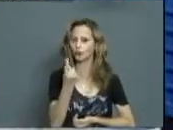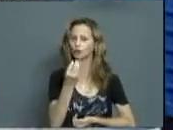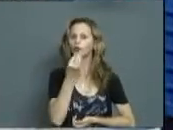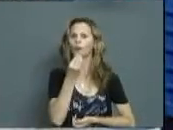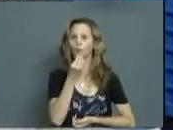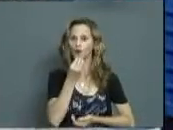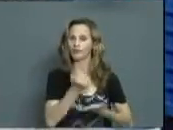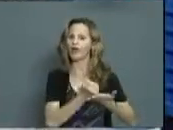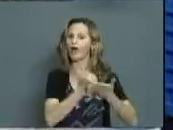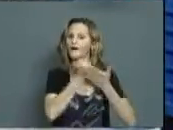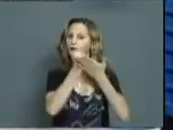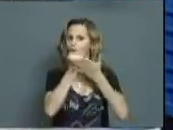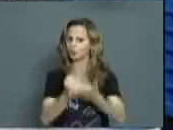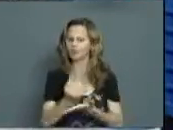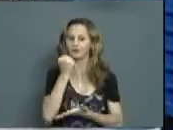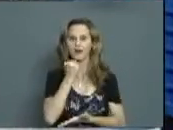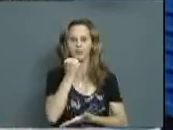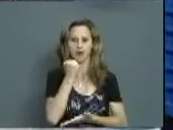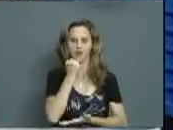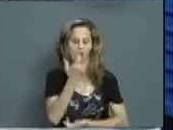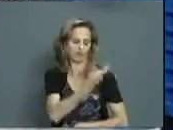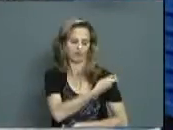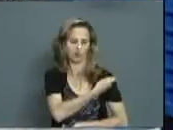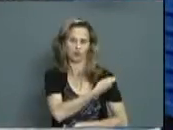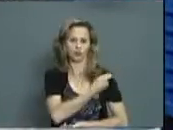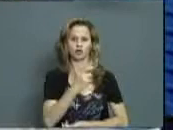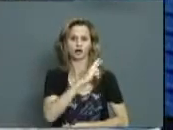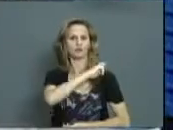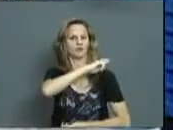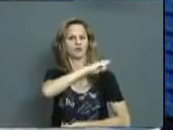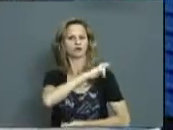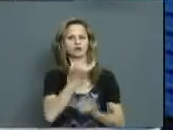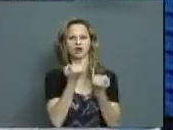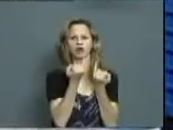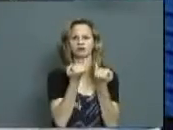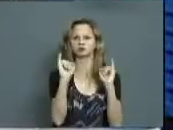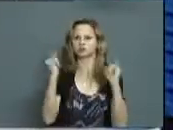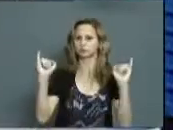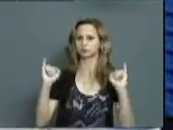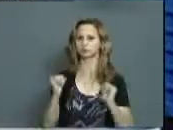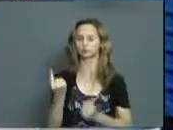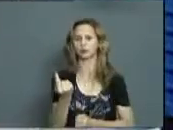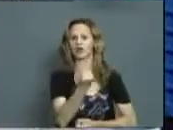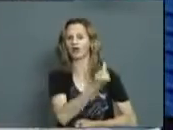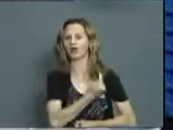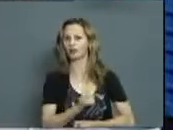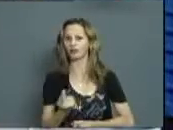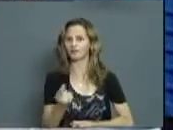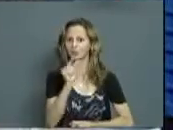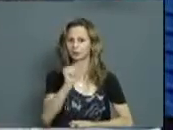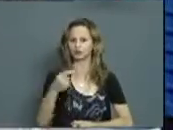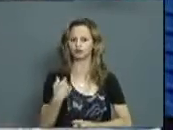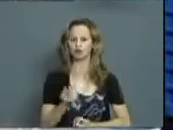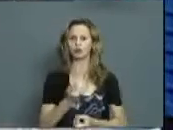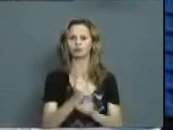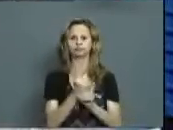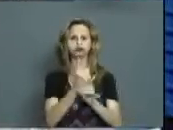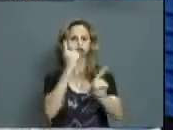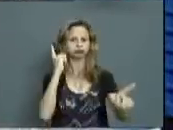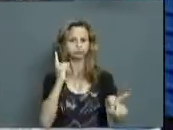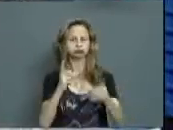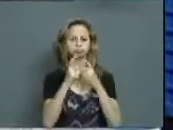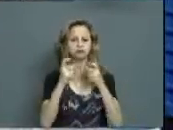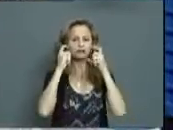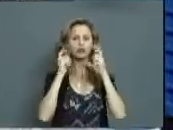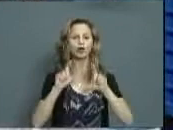en que estamos nosotros ahí es la vacunación. Es la responsabilidad individual, es mantener las medidas de distanciamiento y es la